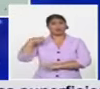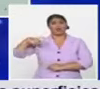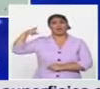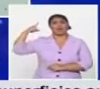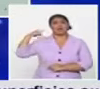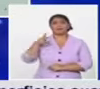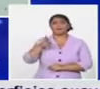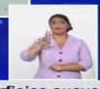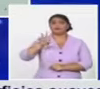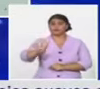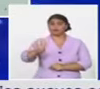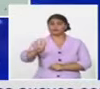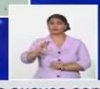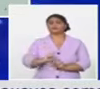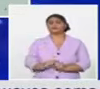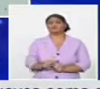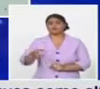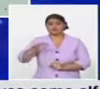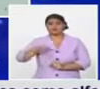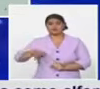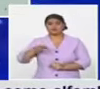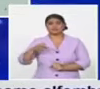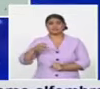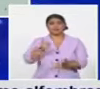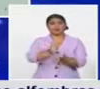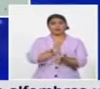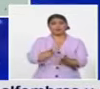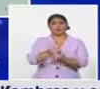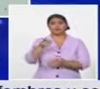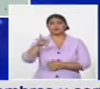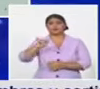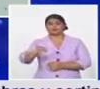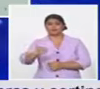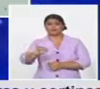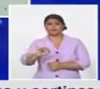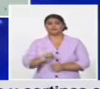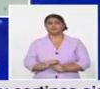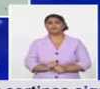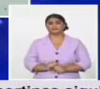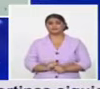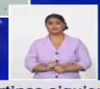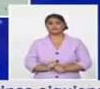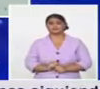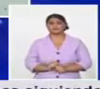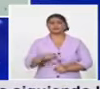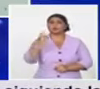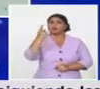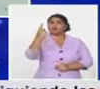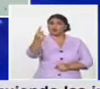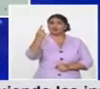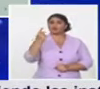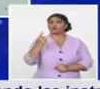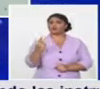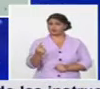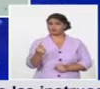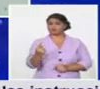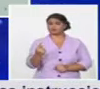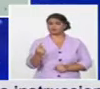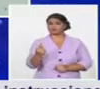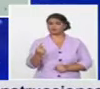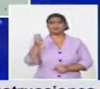de Camagüey, 16, de Carlos Manuel de Céspedes y Sierra de Cubitas, uno de cada uno, de Florida,